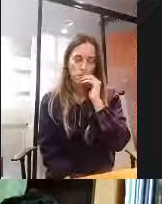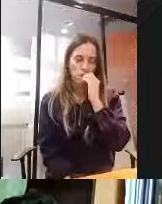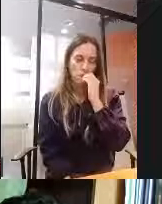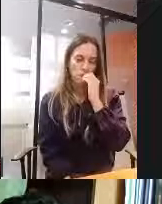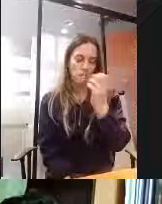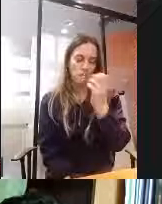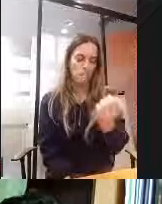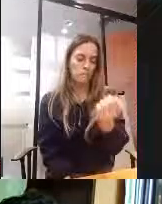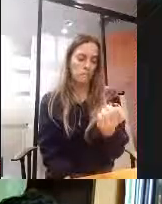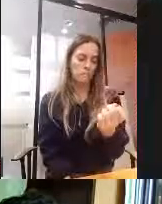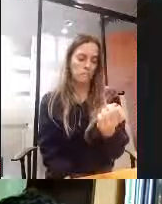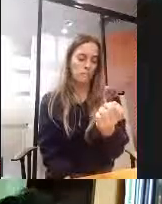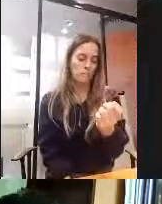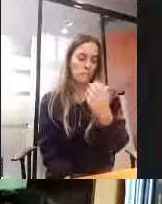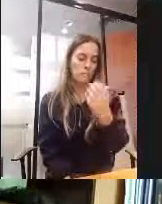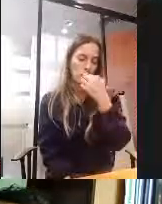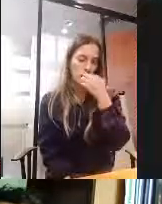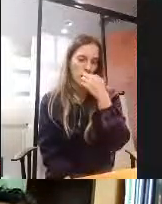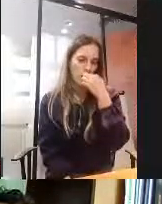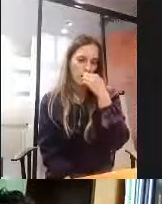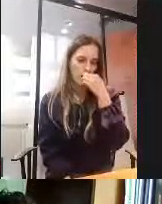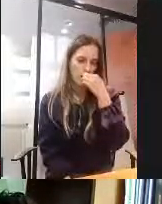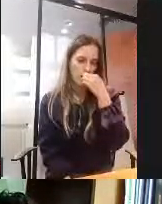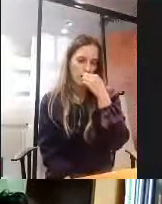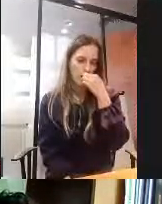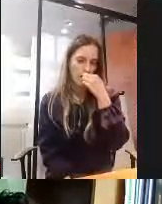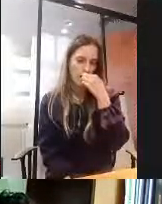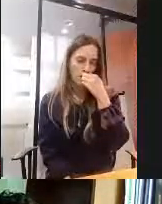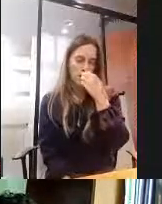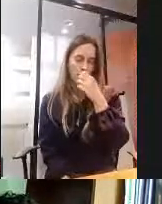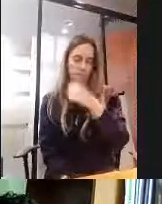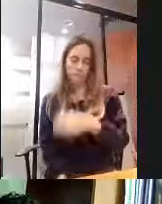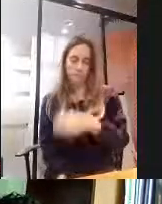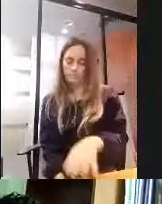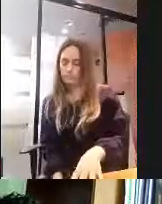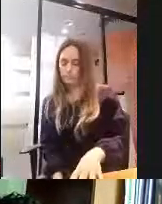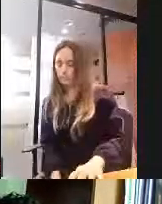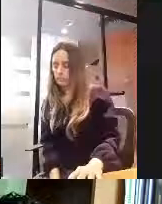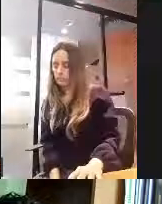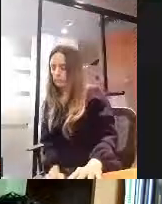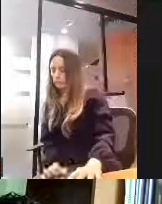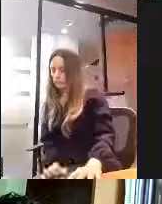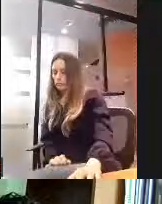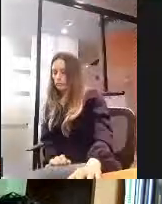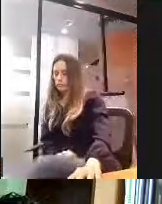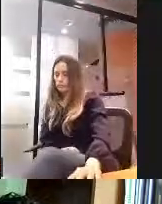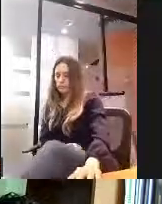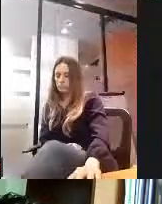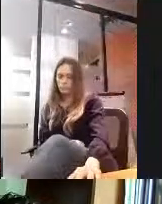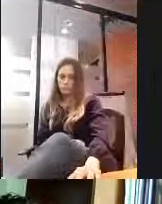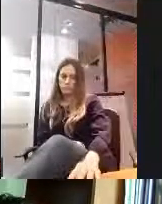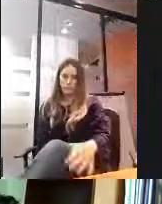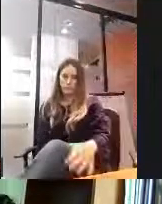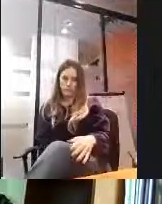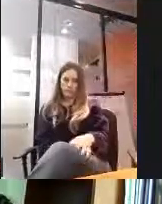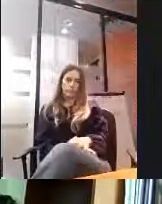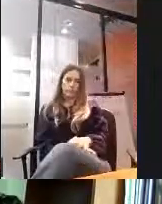hacer algo con ese conflicto, encauzarlo hacia un camino no violento, trazar un camino fáctico nuevo para que